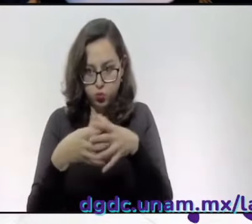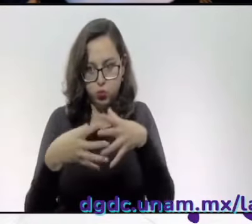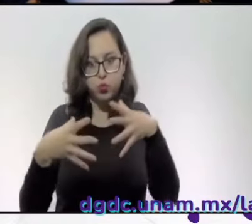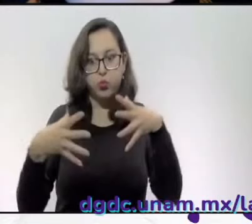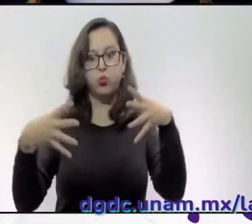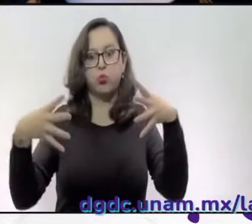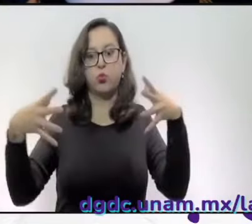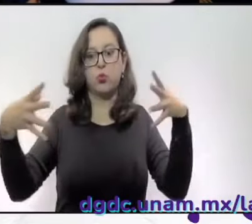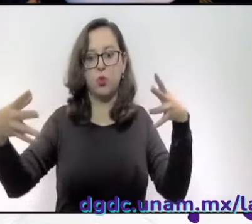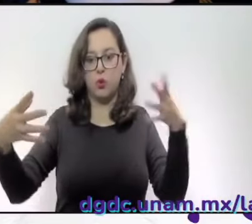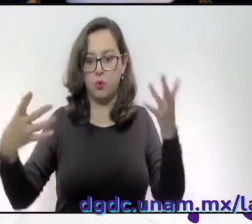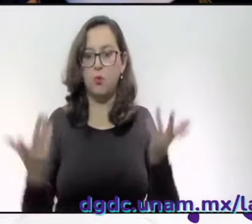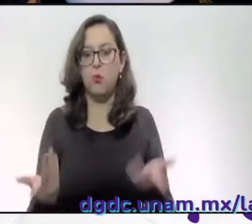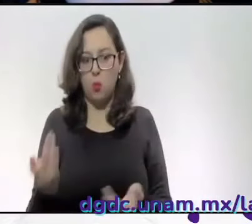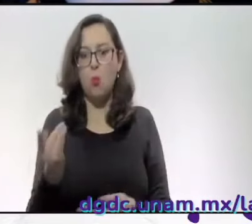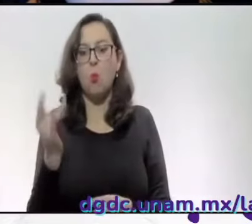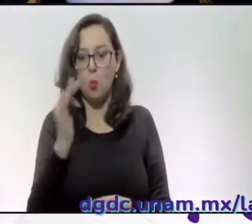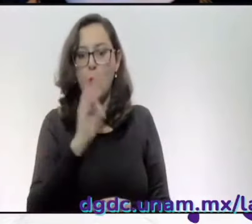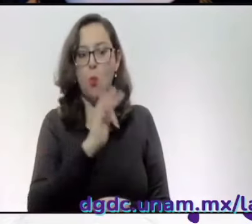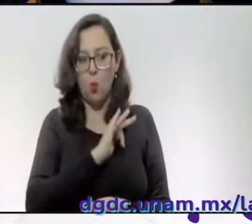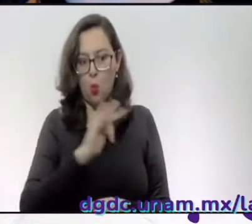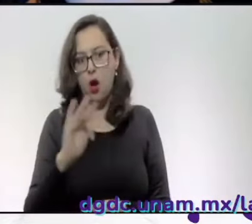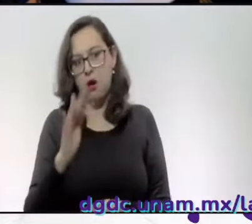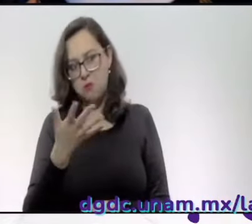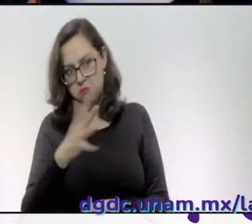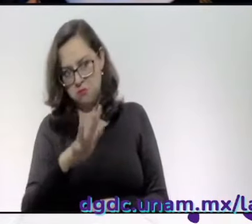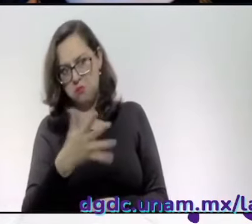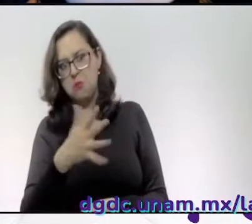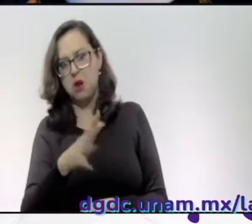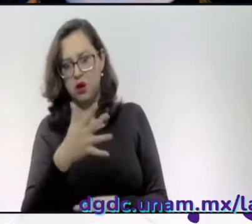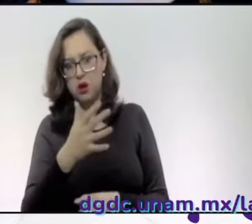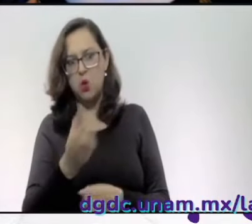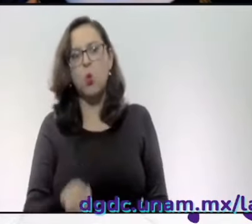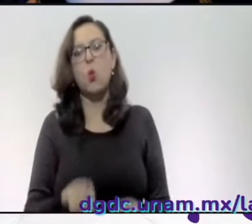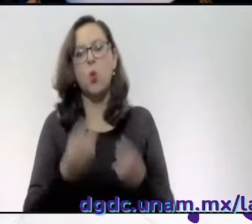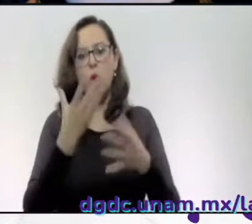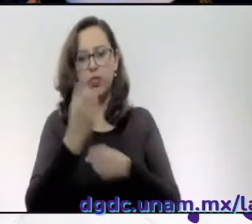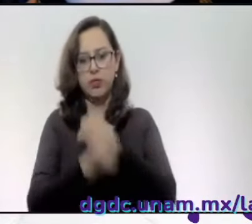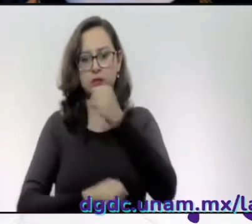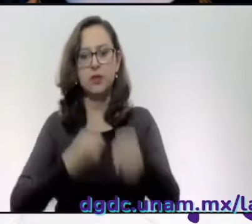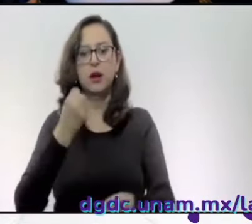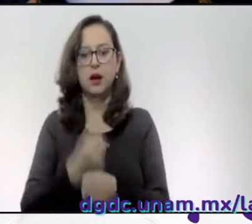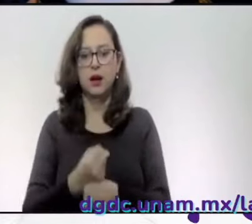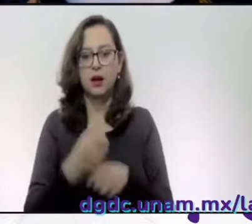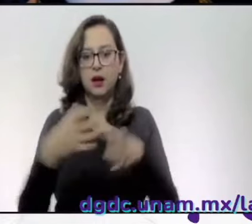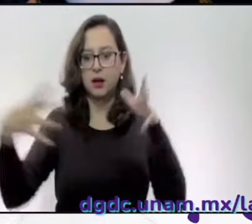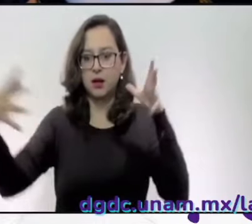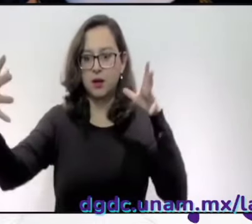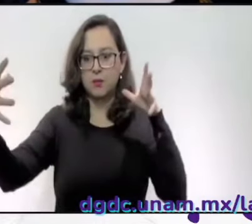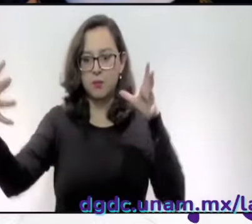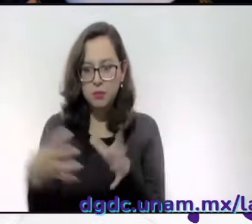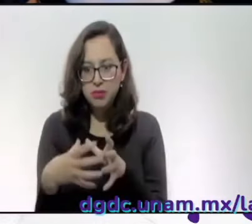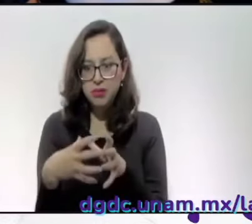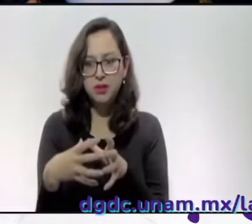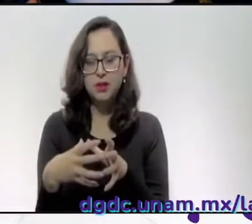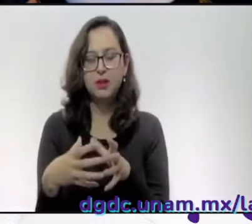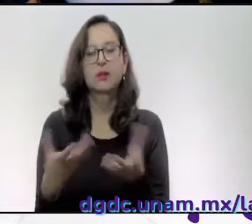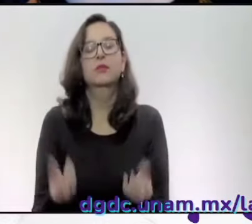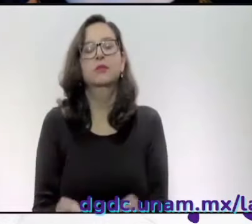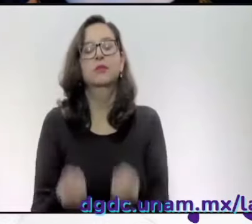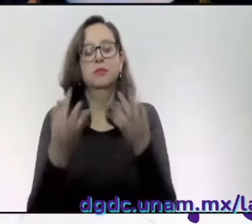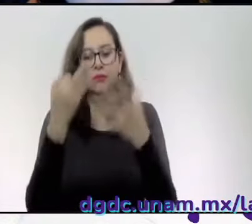bastante grosera, una estimación grosera de la edad del universo simplemente invirtiendo la constante de Hubble. Luego vas refinando la constante de Hubble y vas